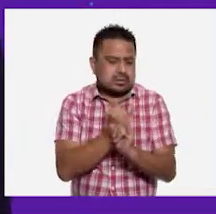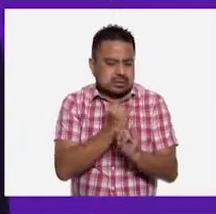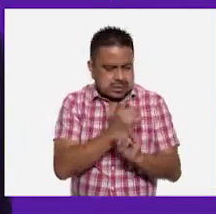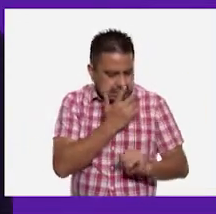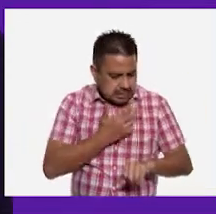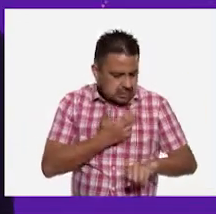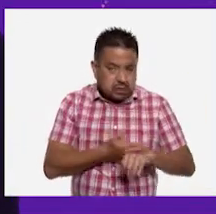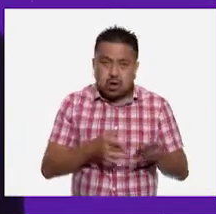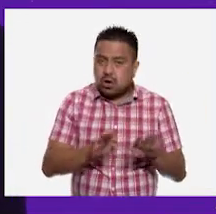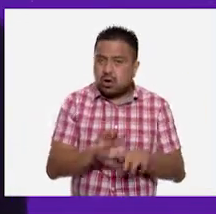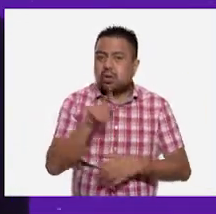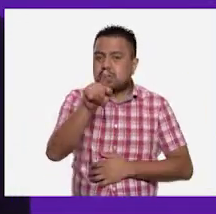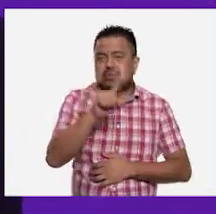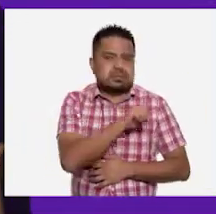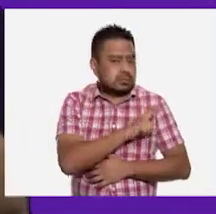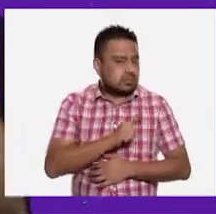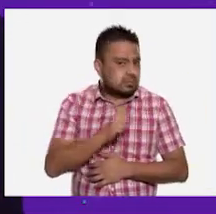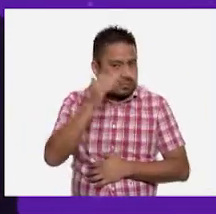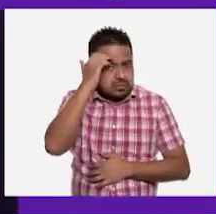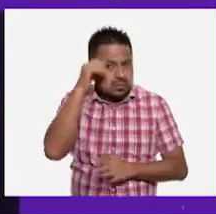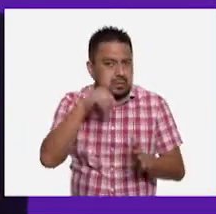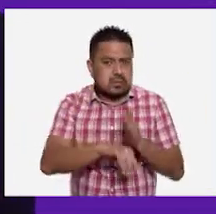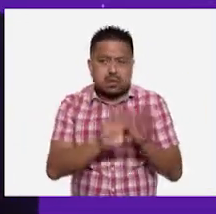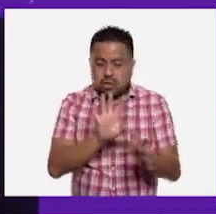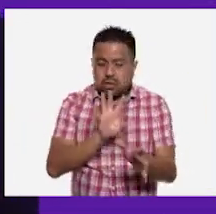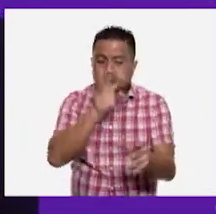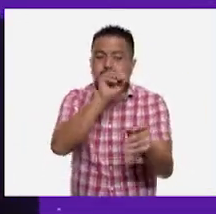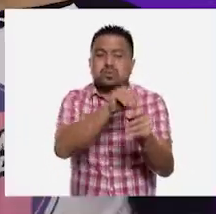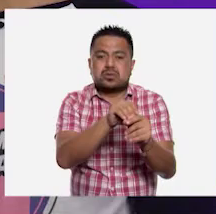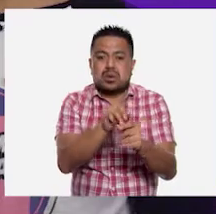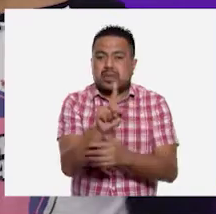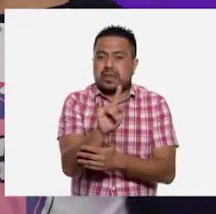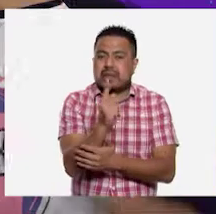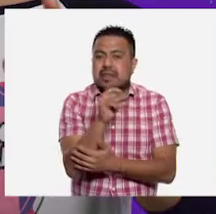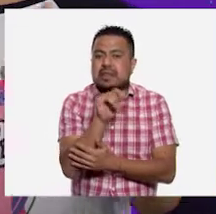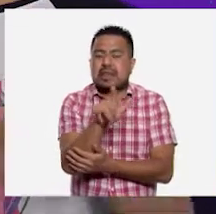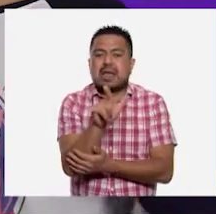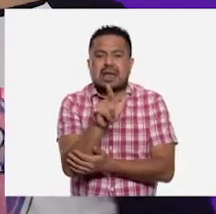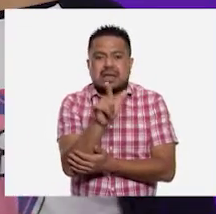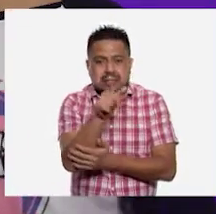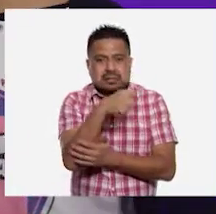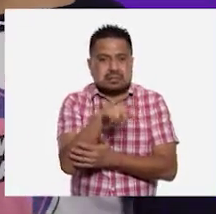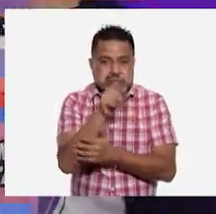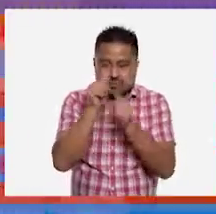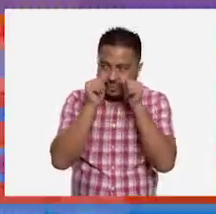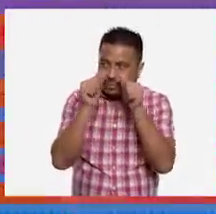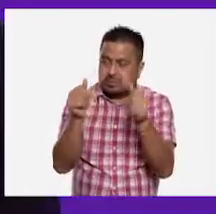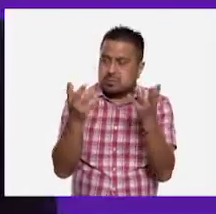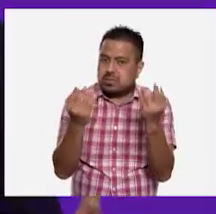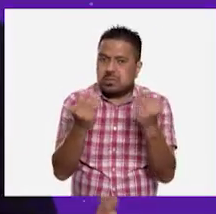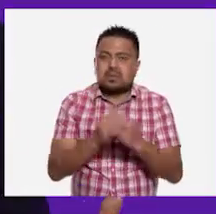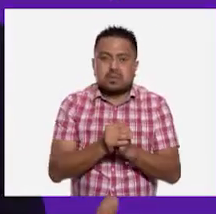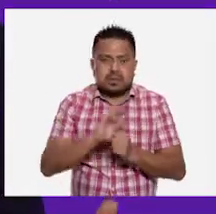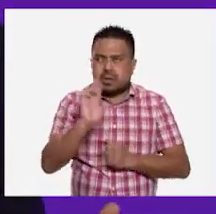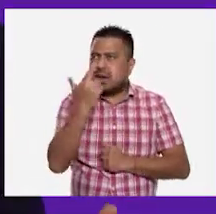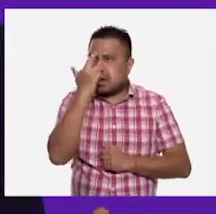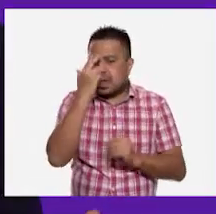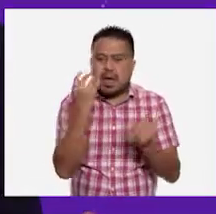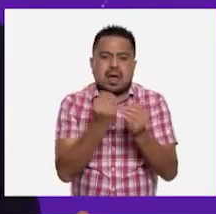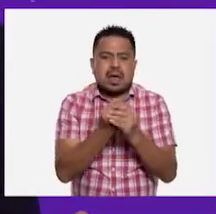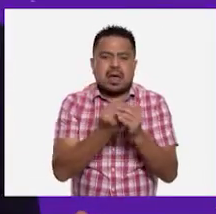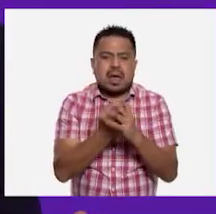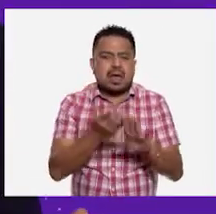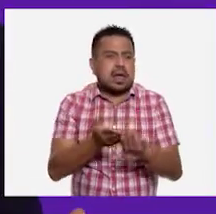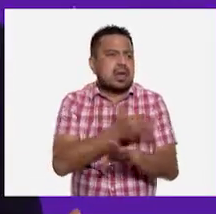responsable como tú debe conocer: la inclusión digital. Pongamos mucha atención. ¿Recuerdas que en la sesión